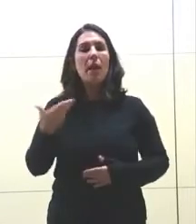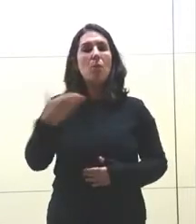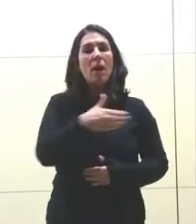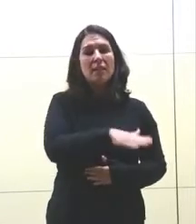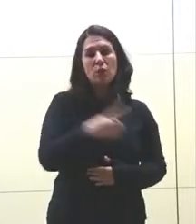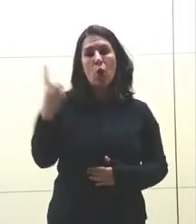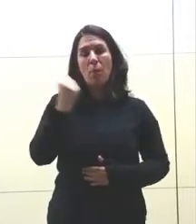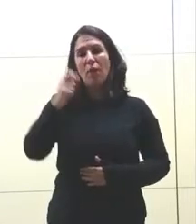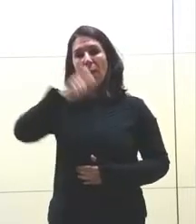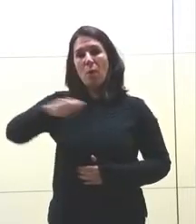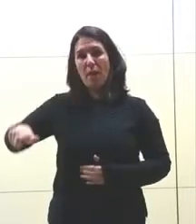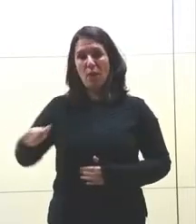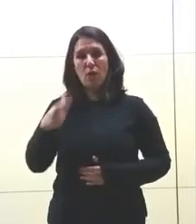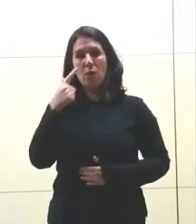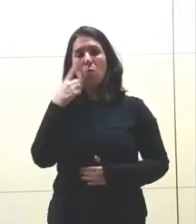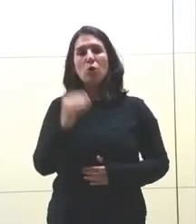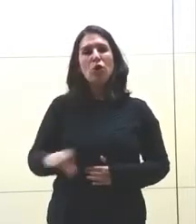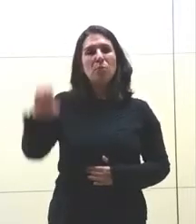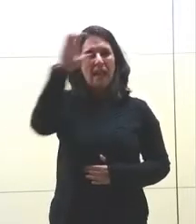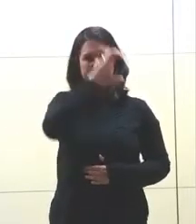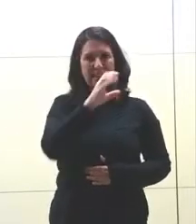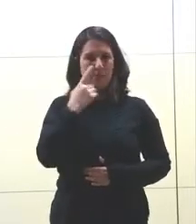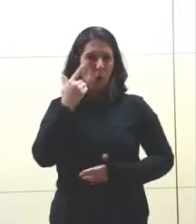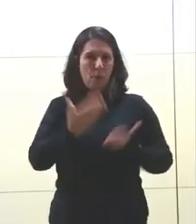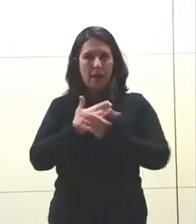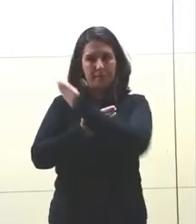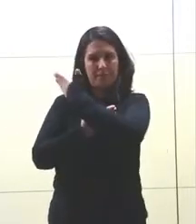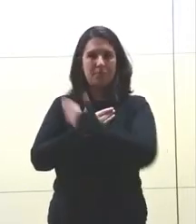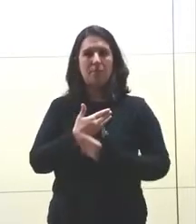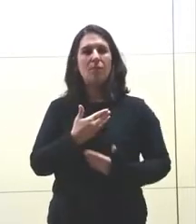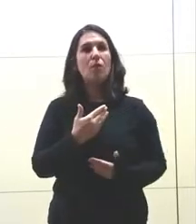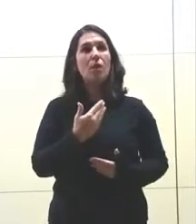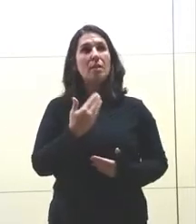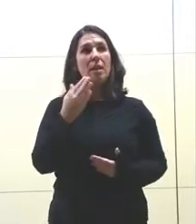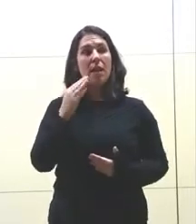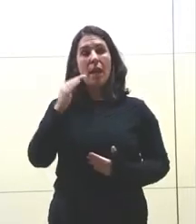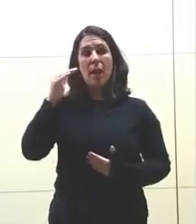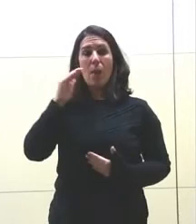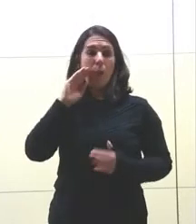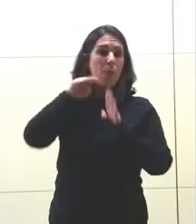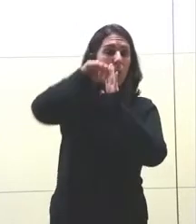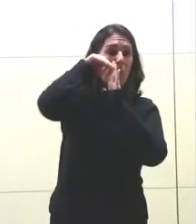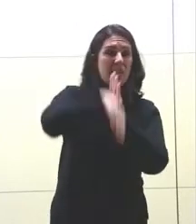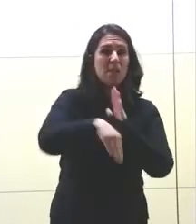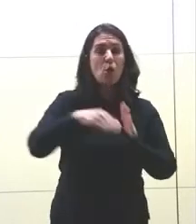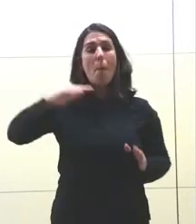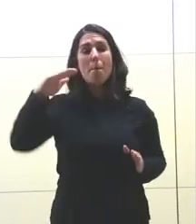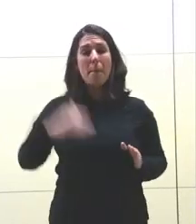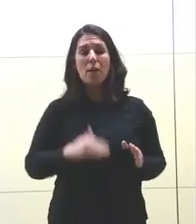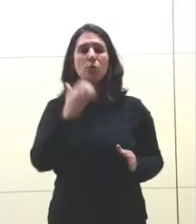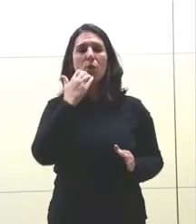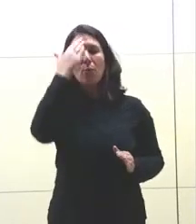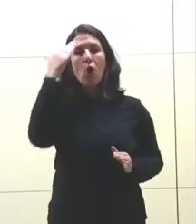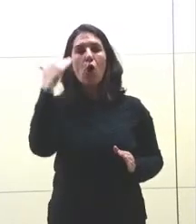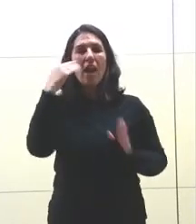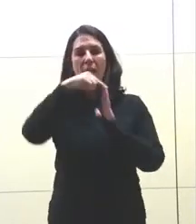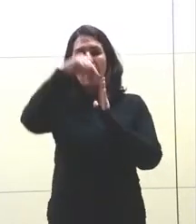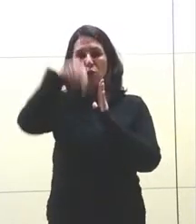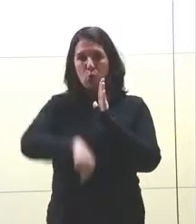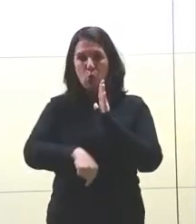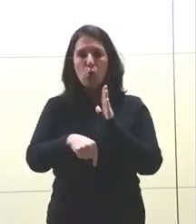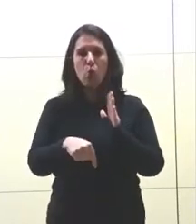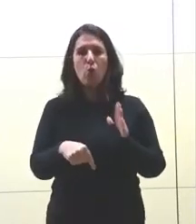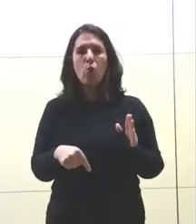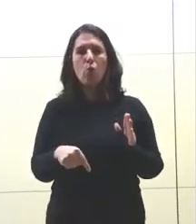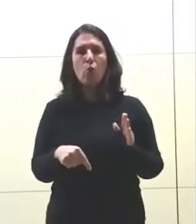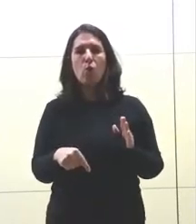mundo, y vemos que precisamente aquellos en donde ha habido menos descenso, pues como Corea del Sur, los